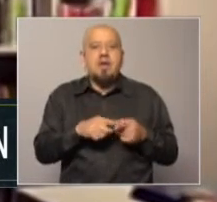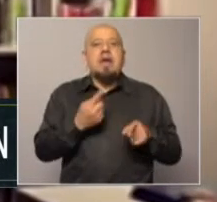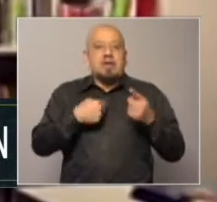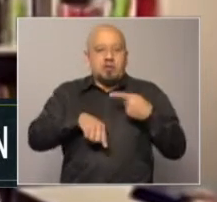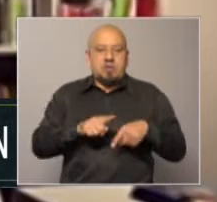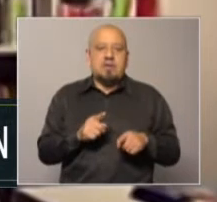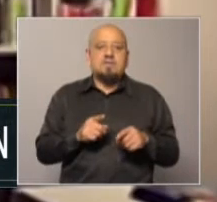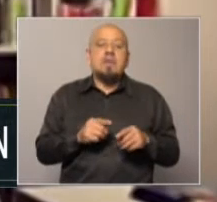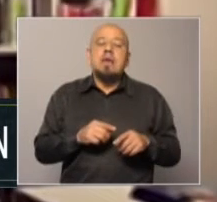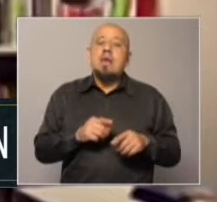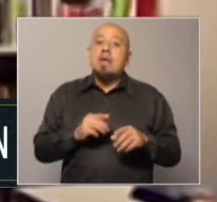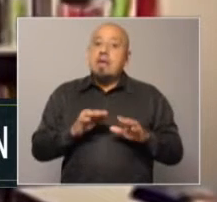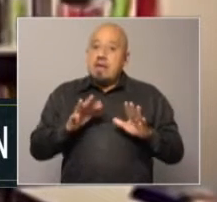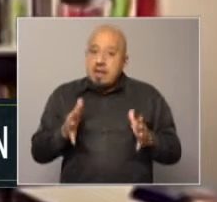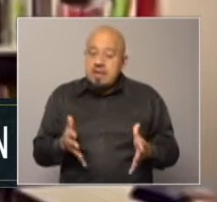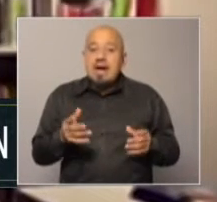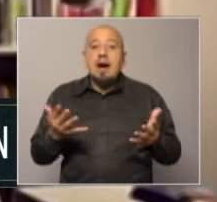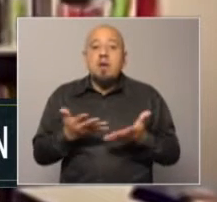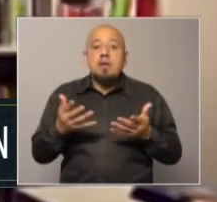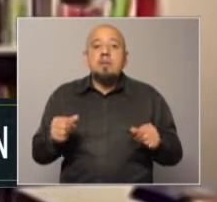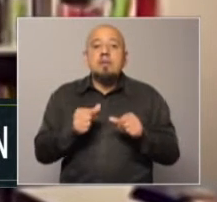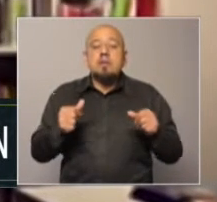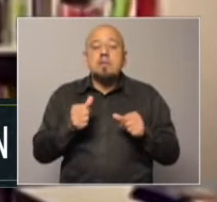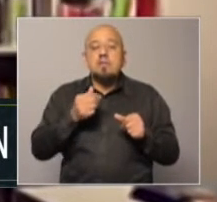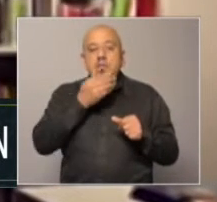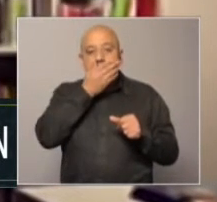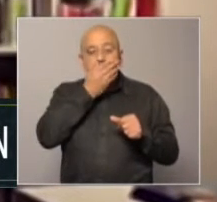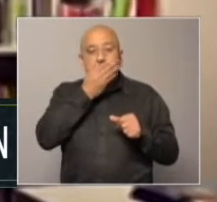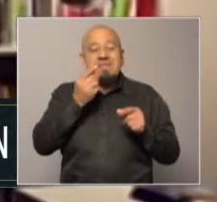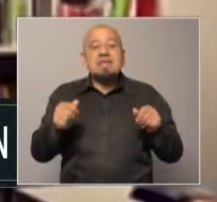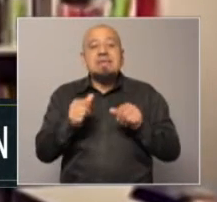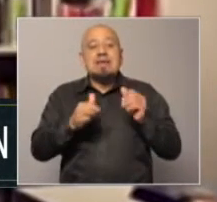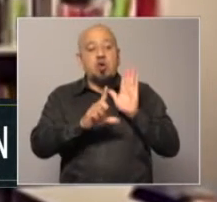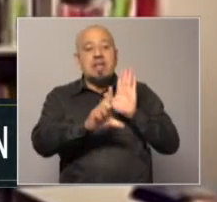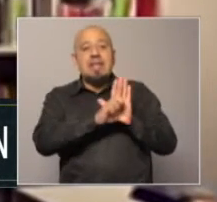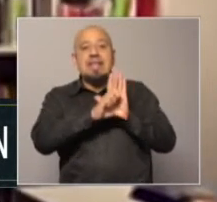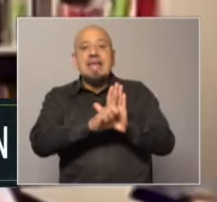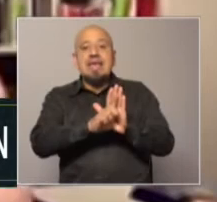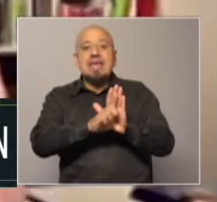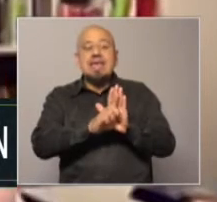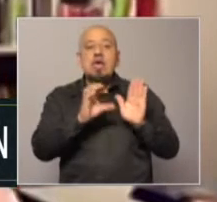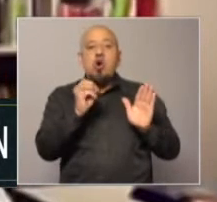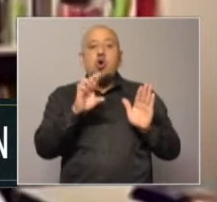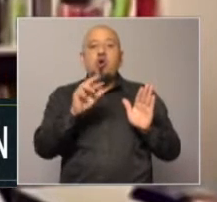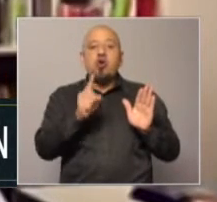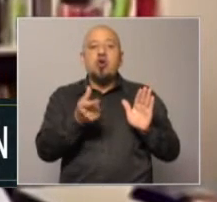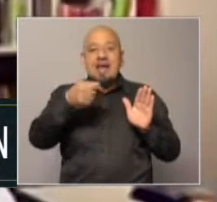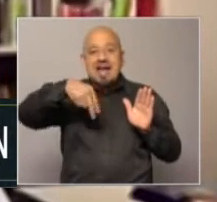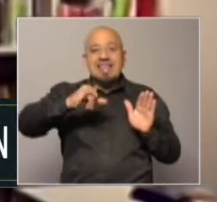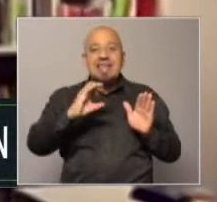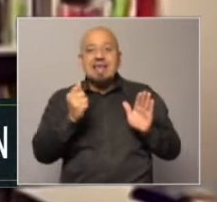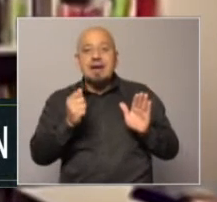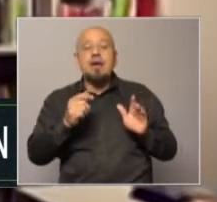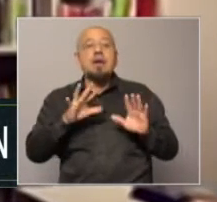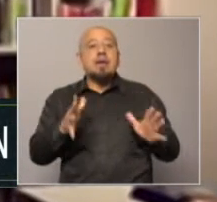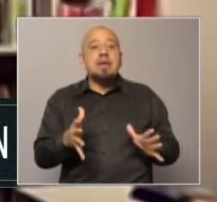votos, pero además se crearon lo que se llamaron leyes orgánicas constitucionales, que son leyes especiales que